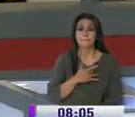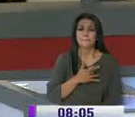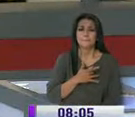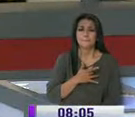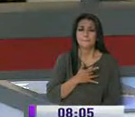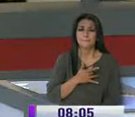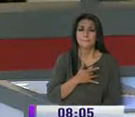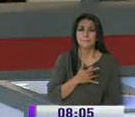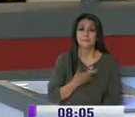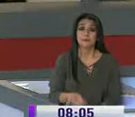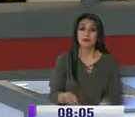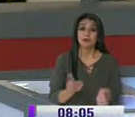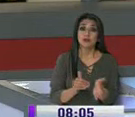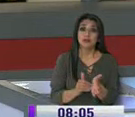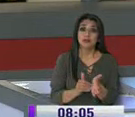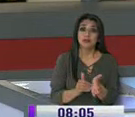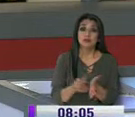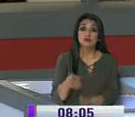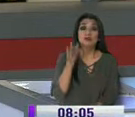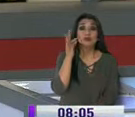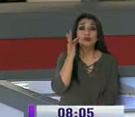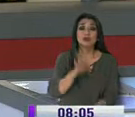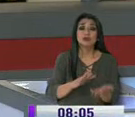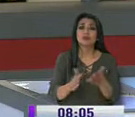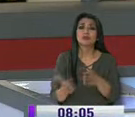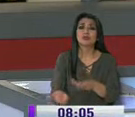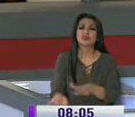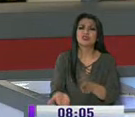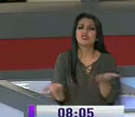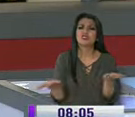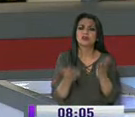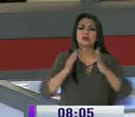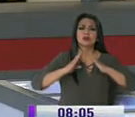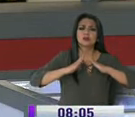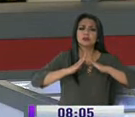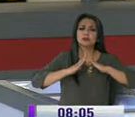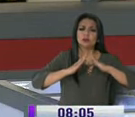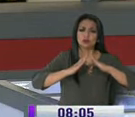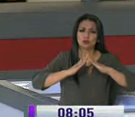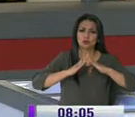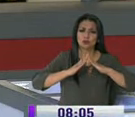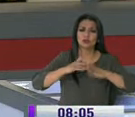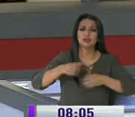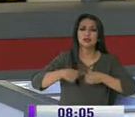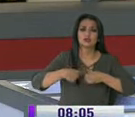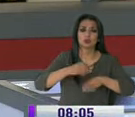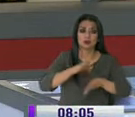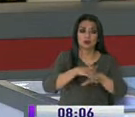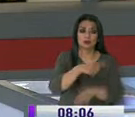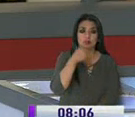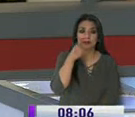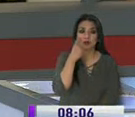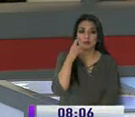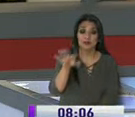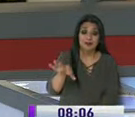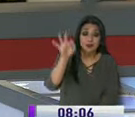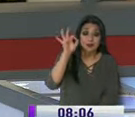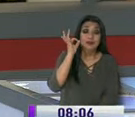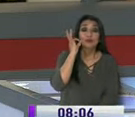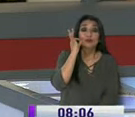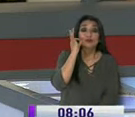Un nuevo caso de un presunto femicidio se registró en Tumbaco. Esto en la ciudad de Quito, una mujer sin vida de